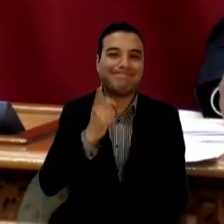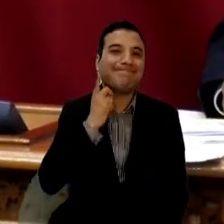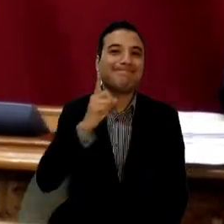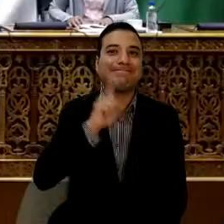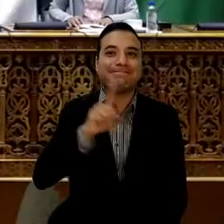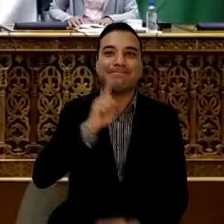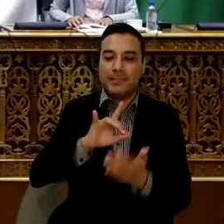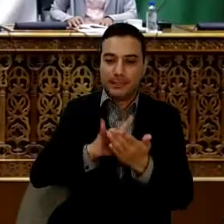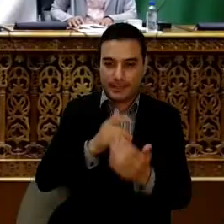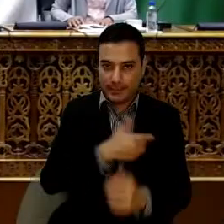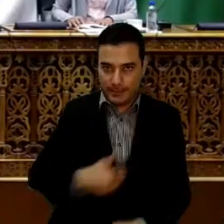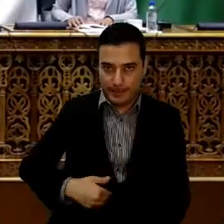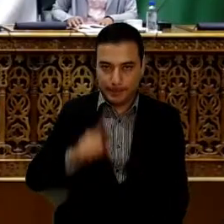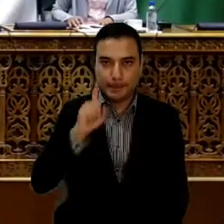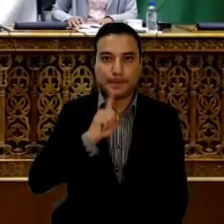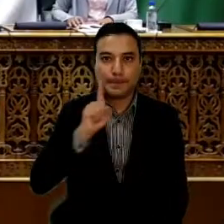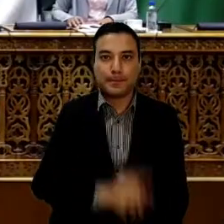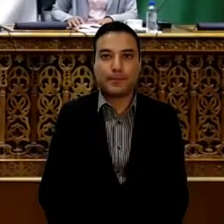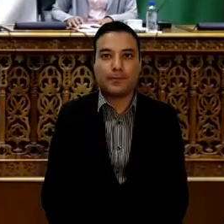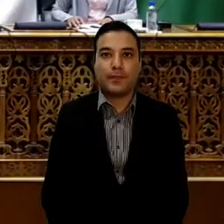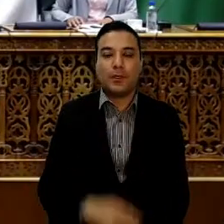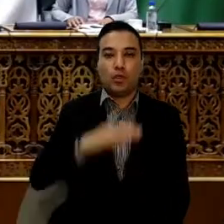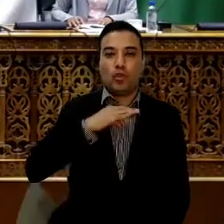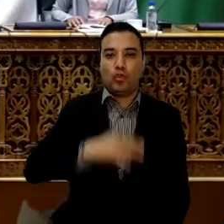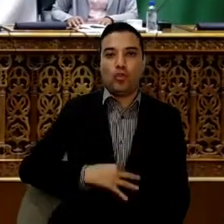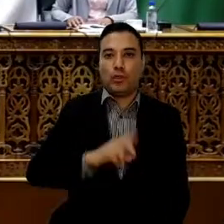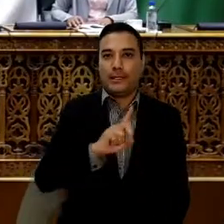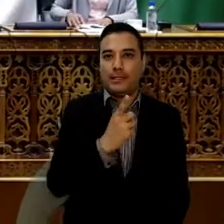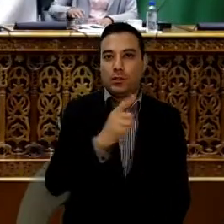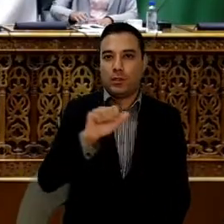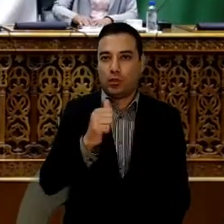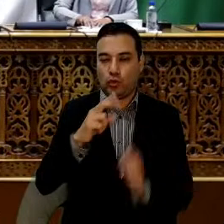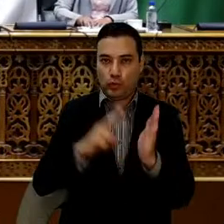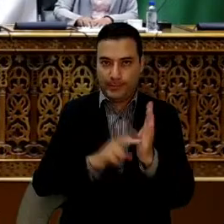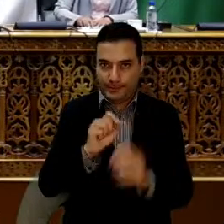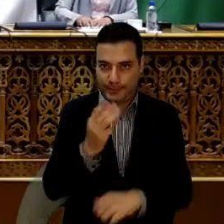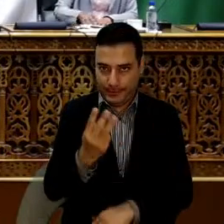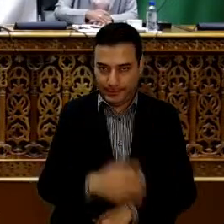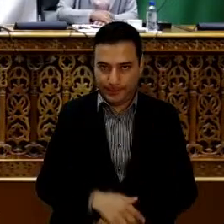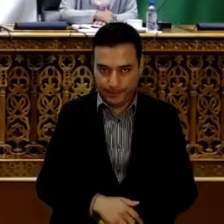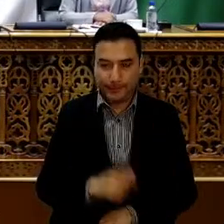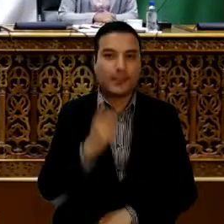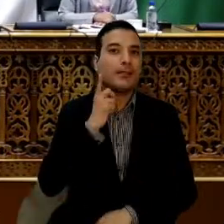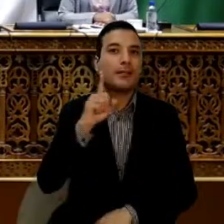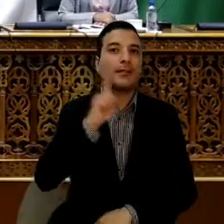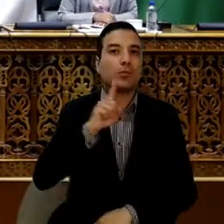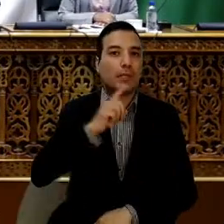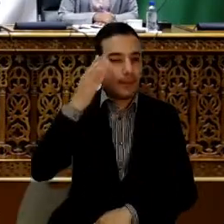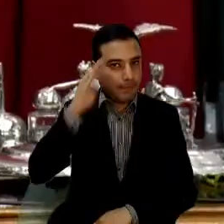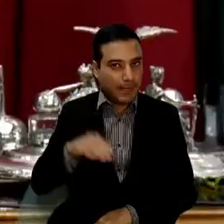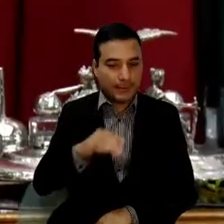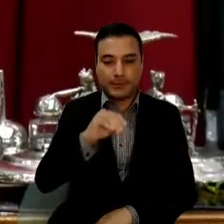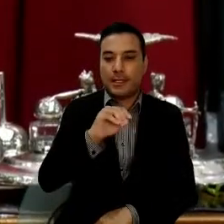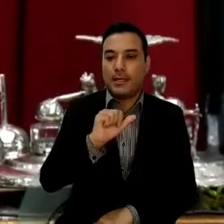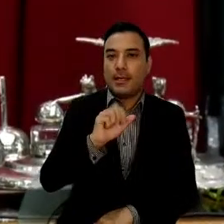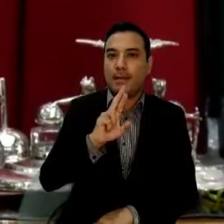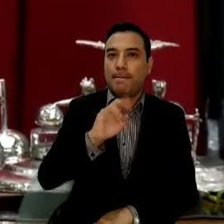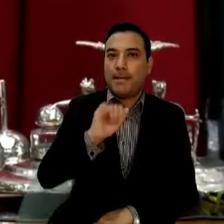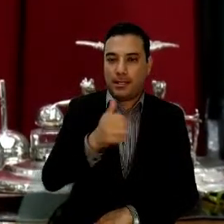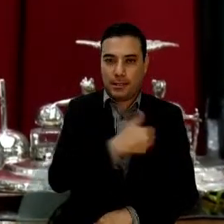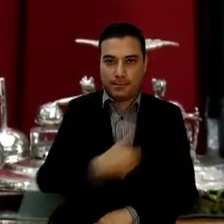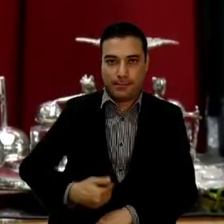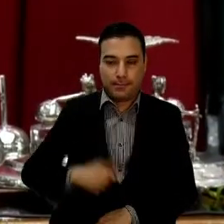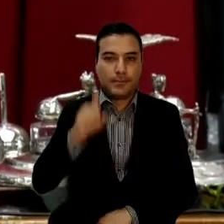Gracias, presidenta. Toluca de Lerdo, a 31 de agosto de 2023. Diputada maestra María Luisa Mendoza Mondragón, presidenta de